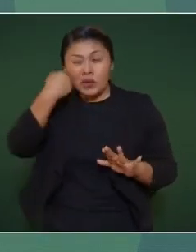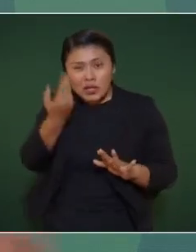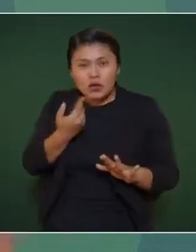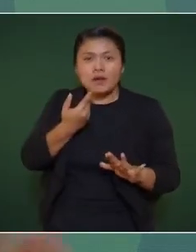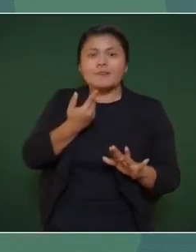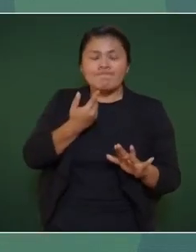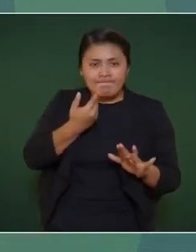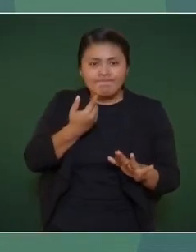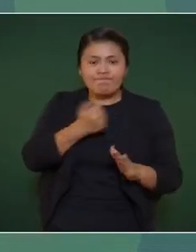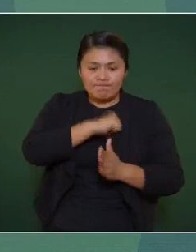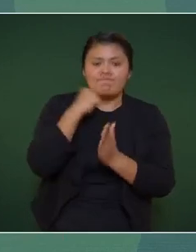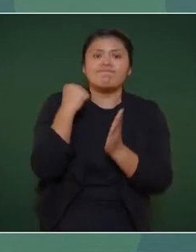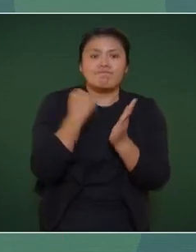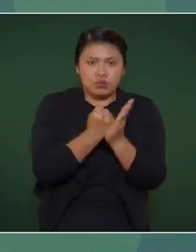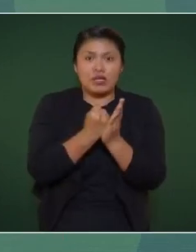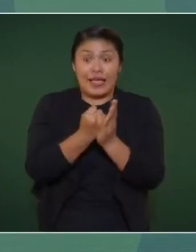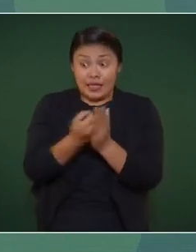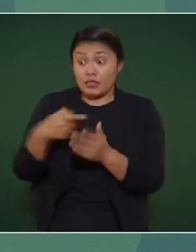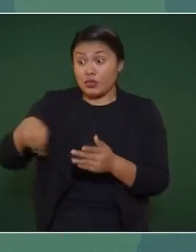¿Qué significa esto?